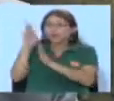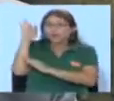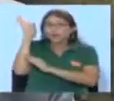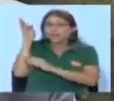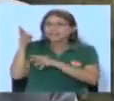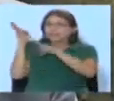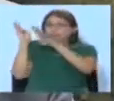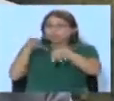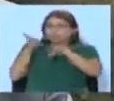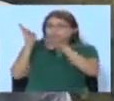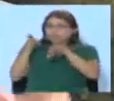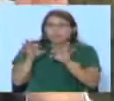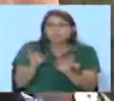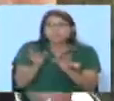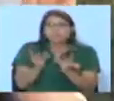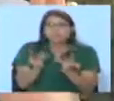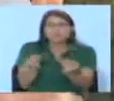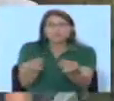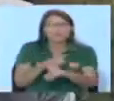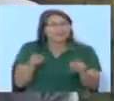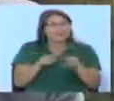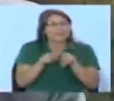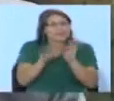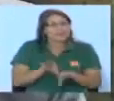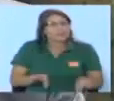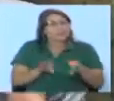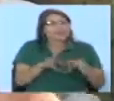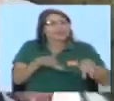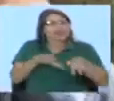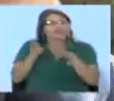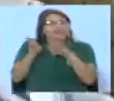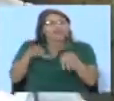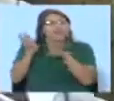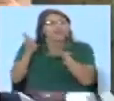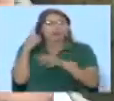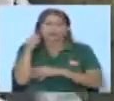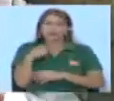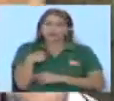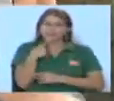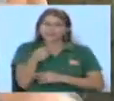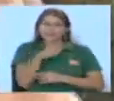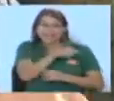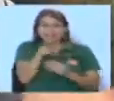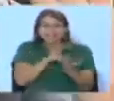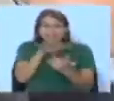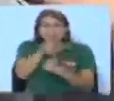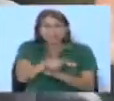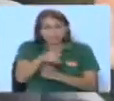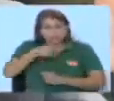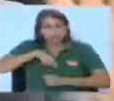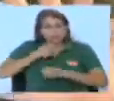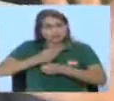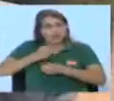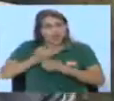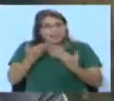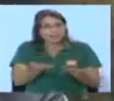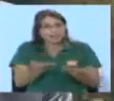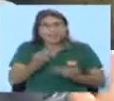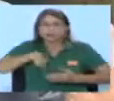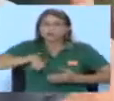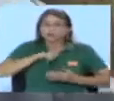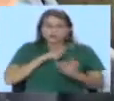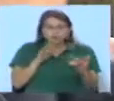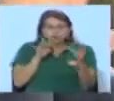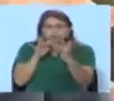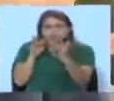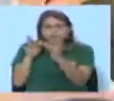es la subida, porque yo le voy a decir, este es el proyecto que le estoy desarrollando, esta es la funcionalidad que tenemos. Aquí tenemos interactuando